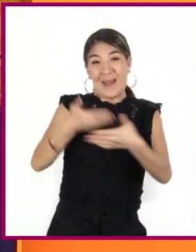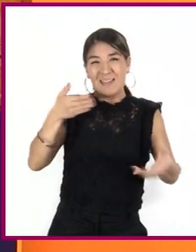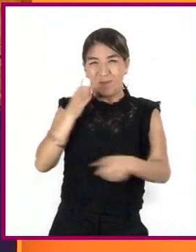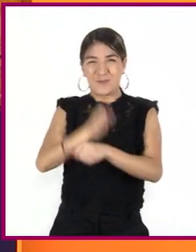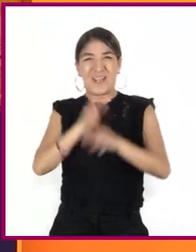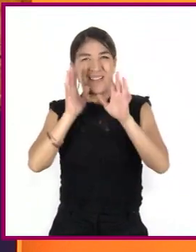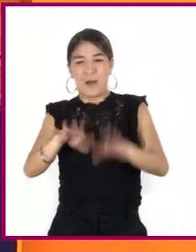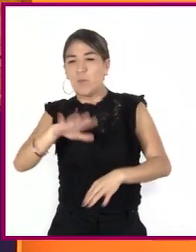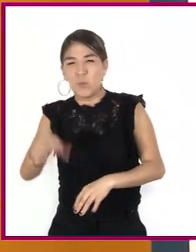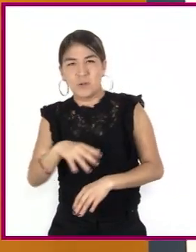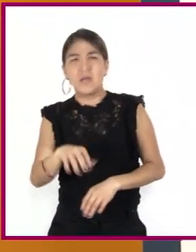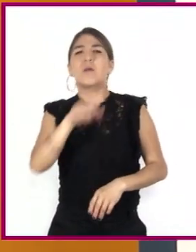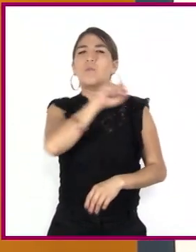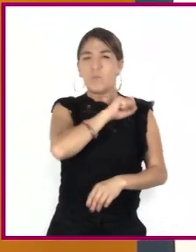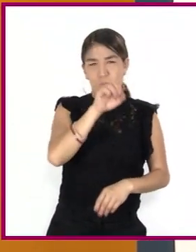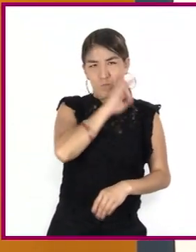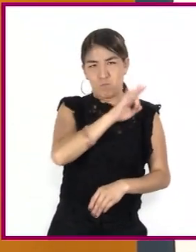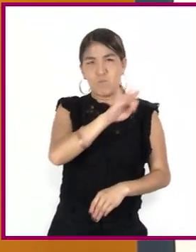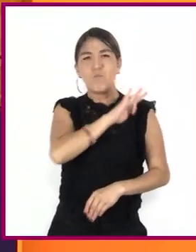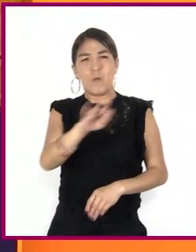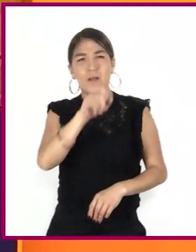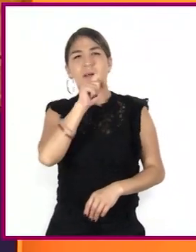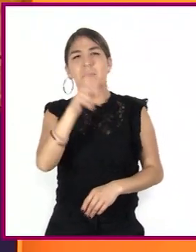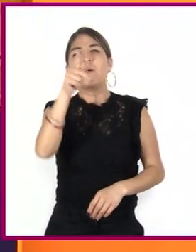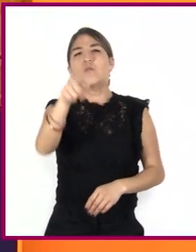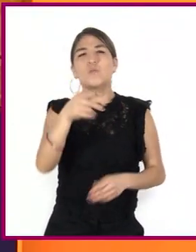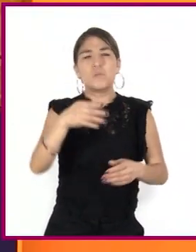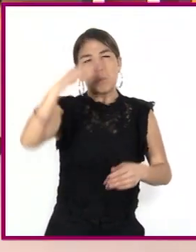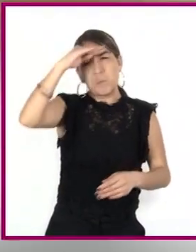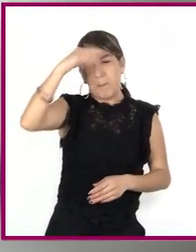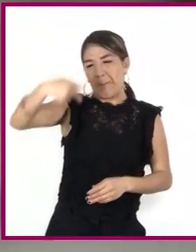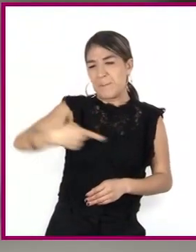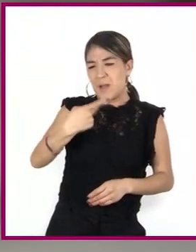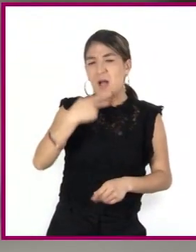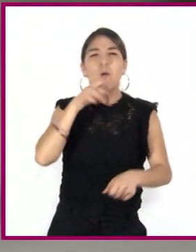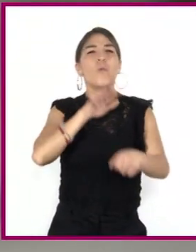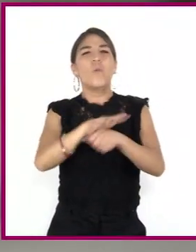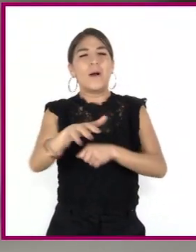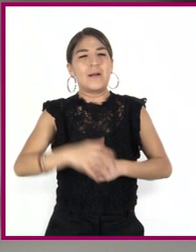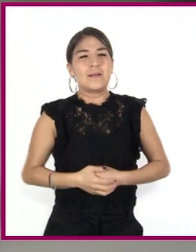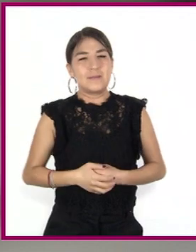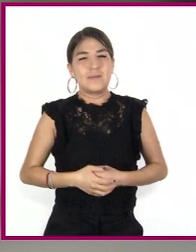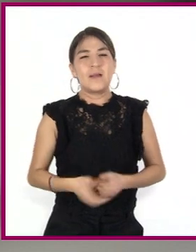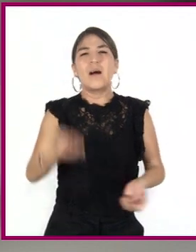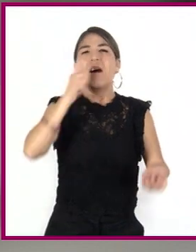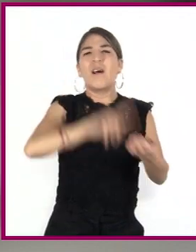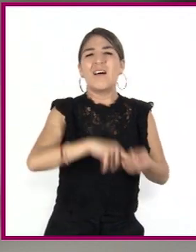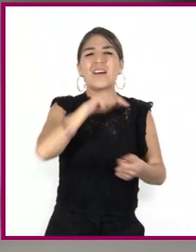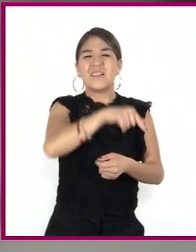información, también podríamos plantearnos algunas preguntas iniciales, como ¿qué antecedentes hay